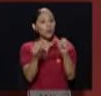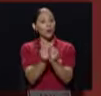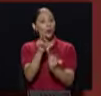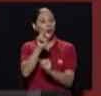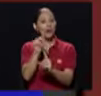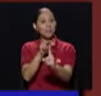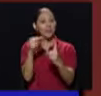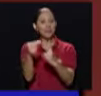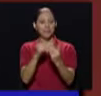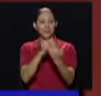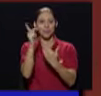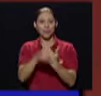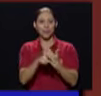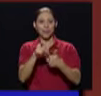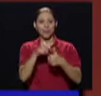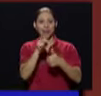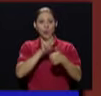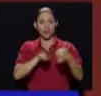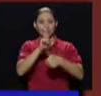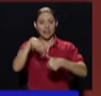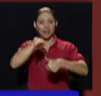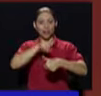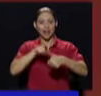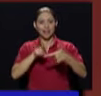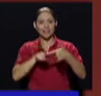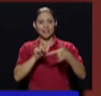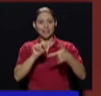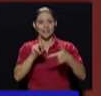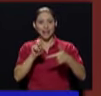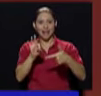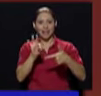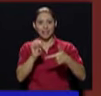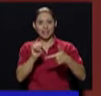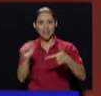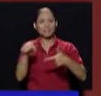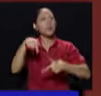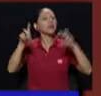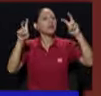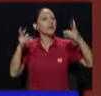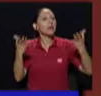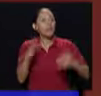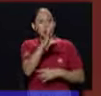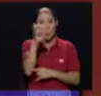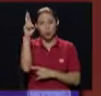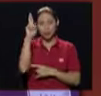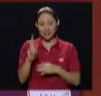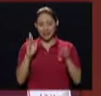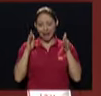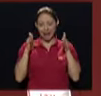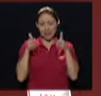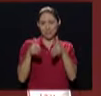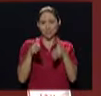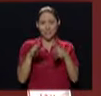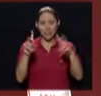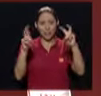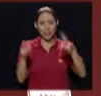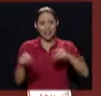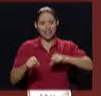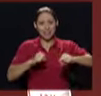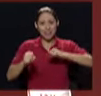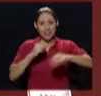Continúa usted con una mirada al programa de la Universidad Nacional y del SINAR S.A. hoy con el tema de Costa Rica, epicentro de la